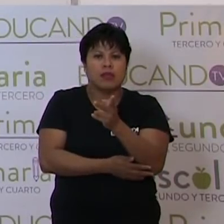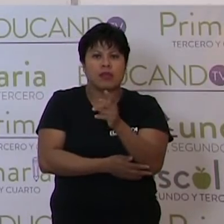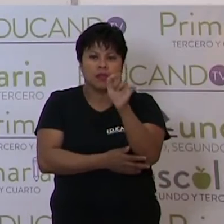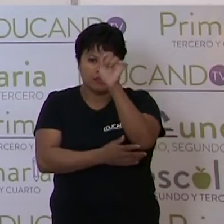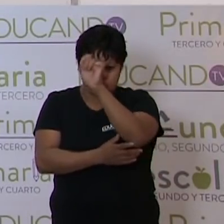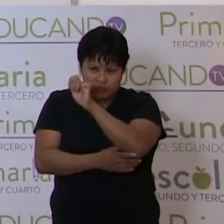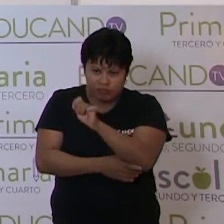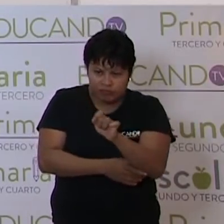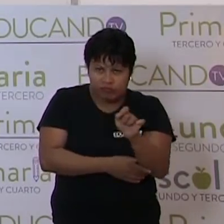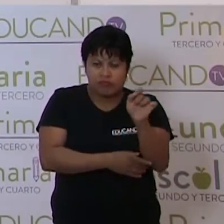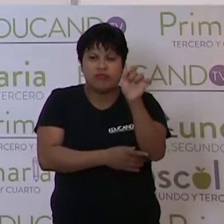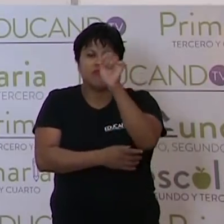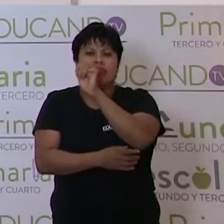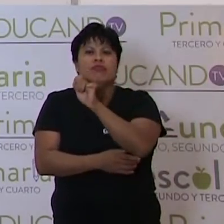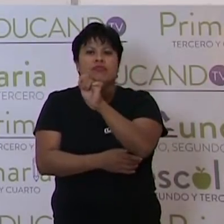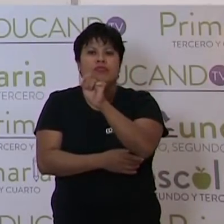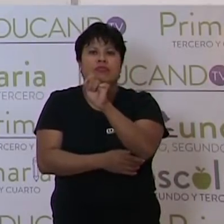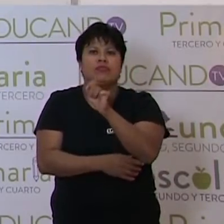encierro a continuación.